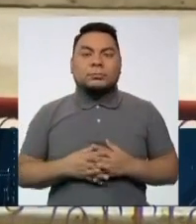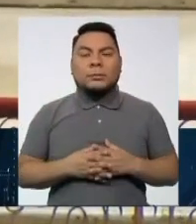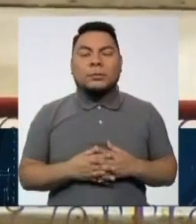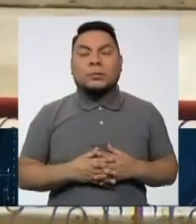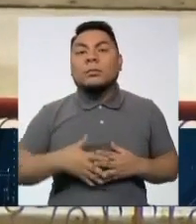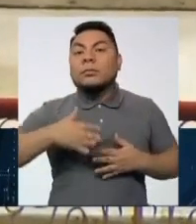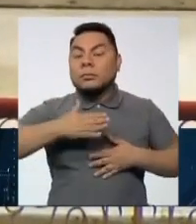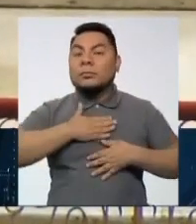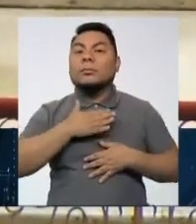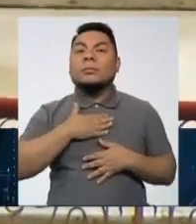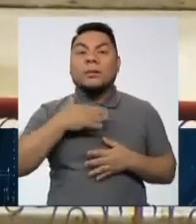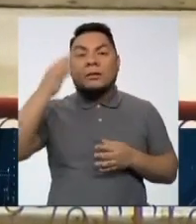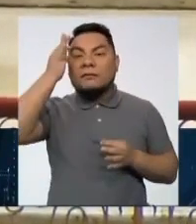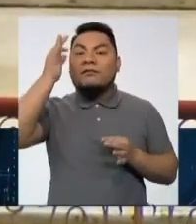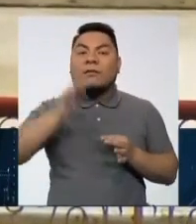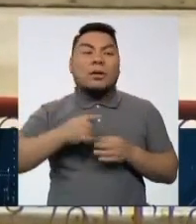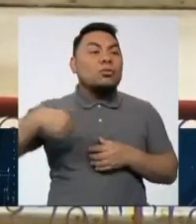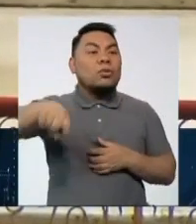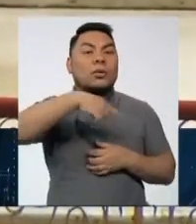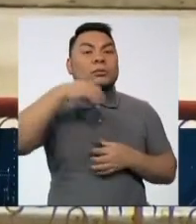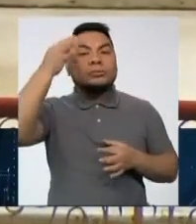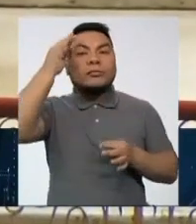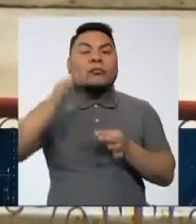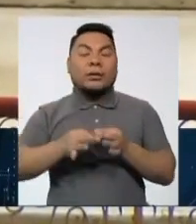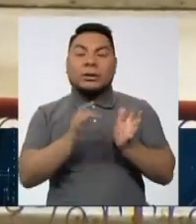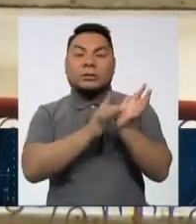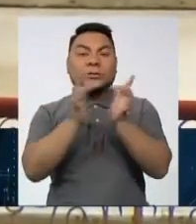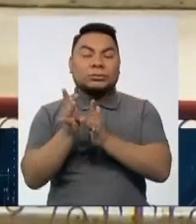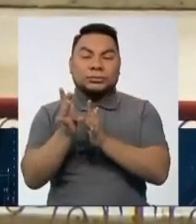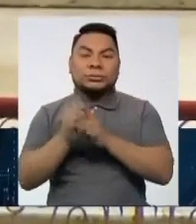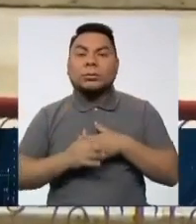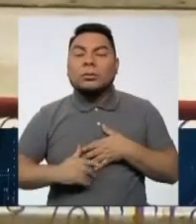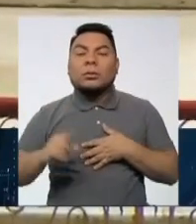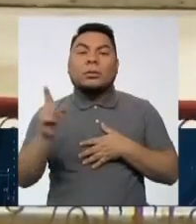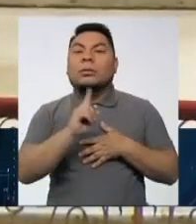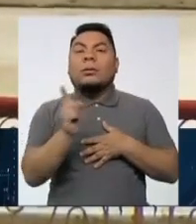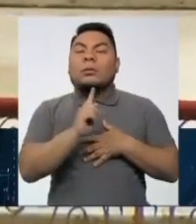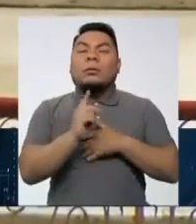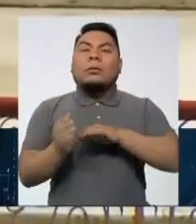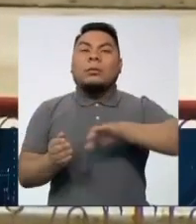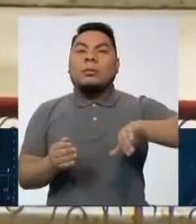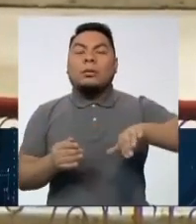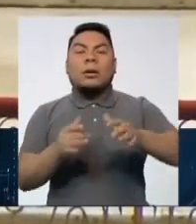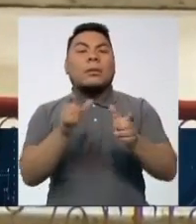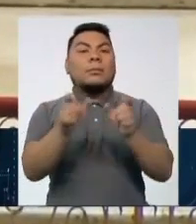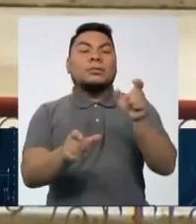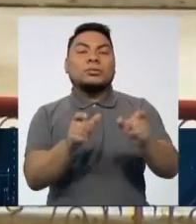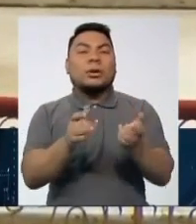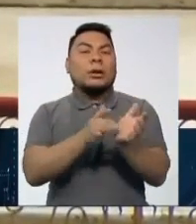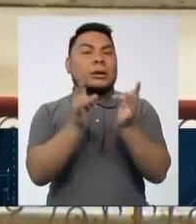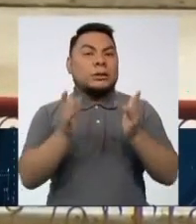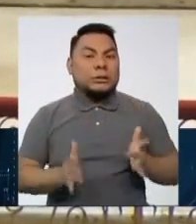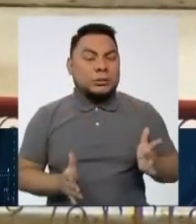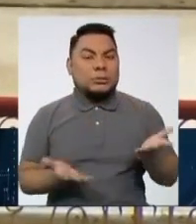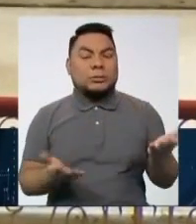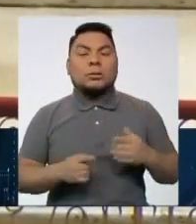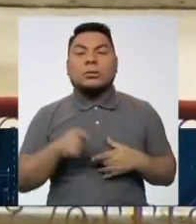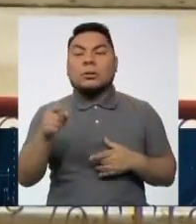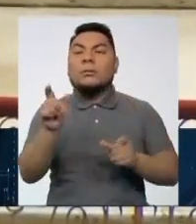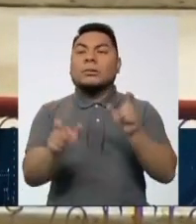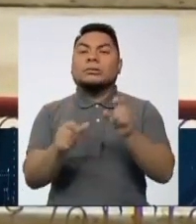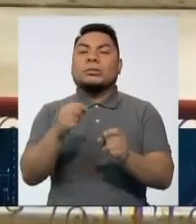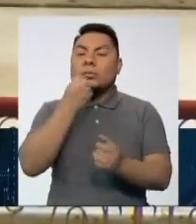Nuestra fe en Jesús no nos quita a las personas creyentes y a las personas de buena